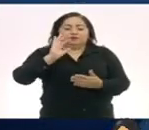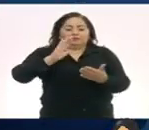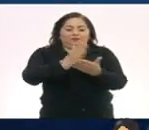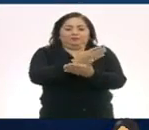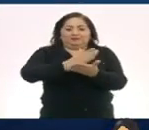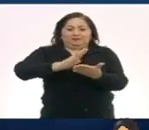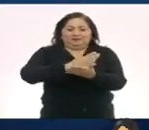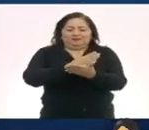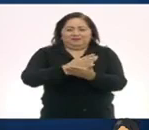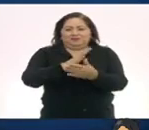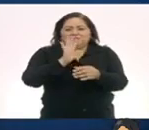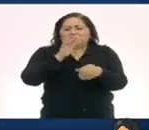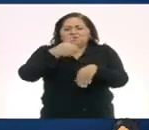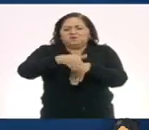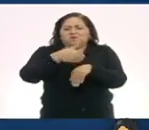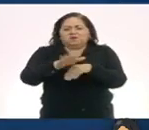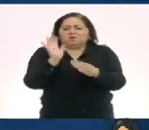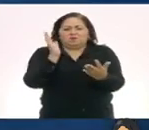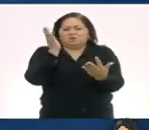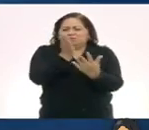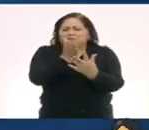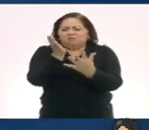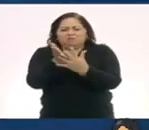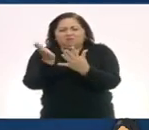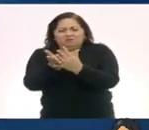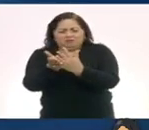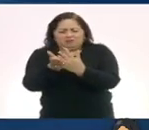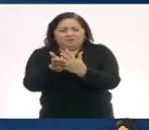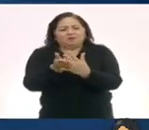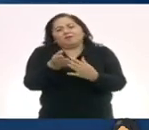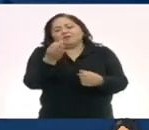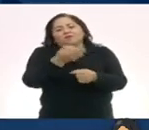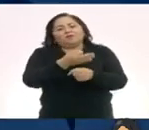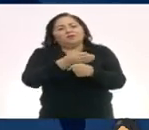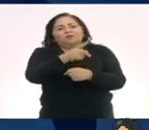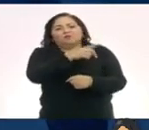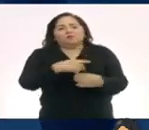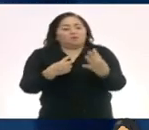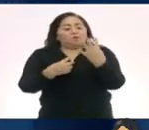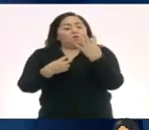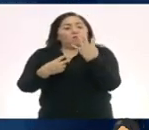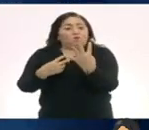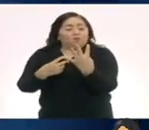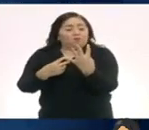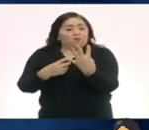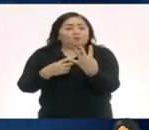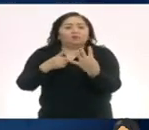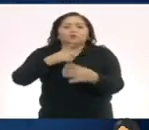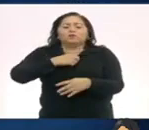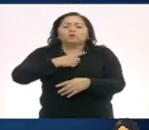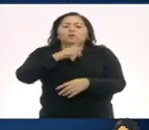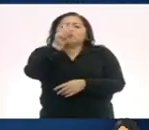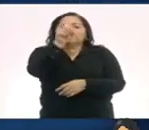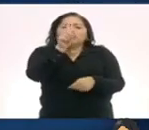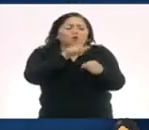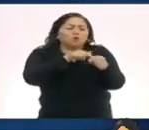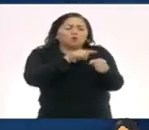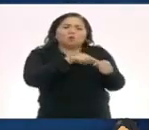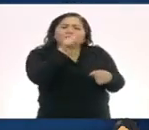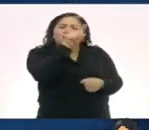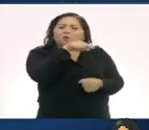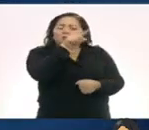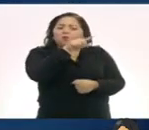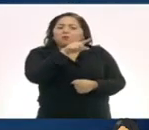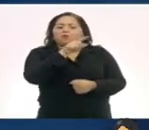dividimos en cualquier número de partes, ¿no? En este caso en 4, ¿no? ¿Sí? Y solamente tomamos una,